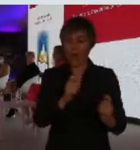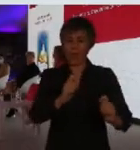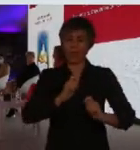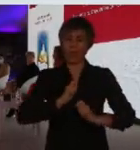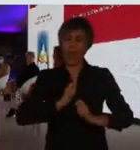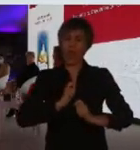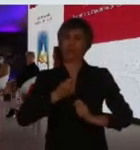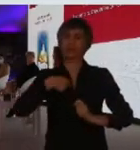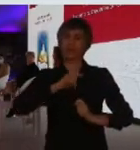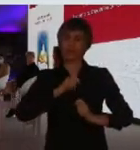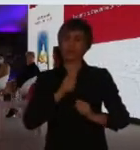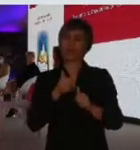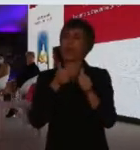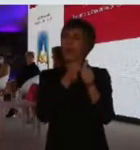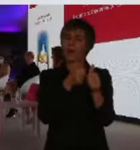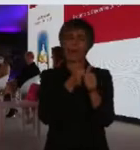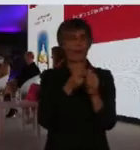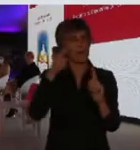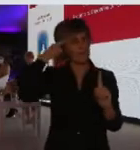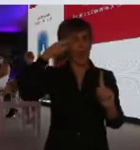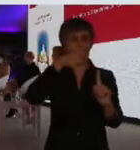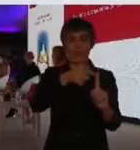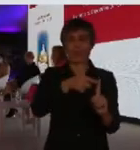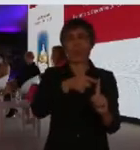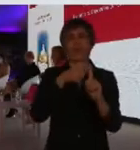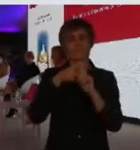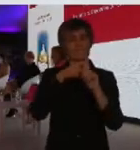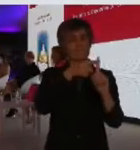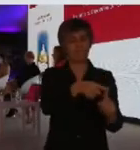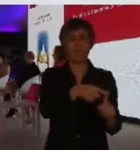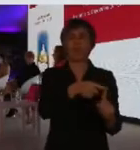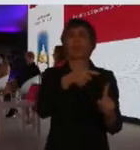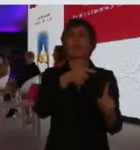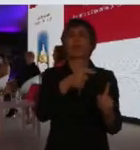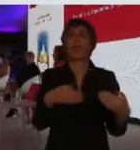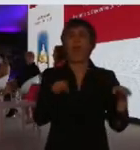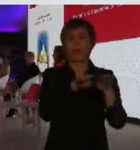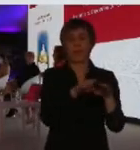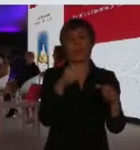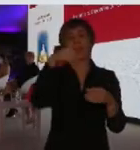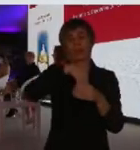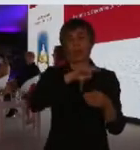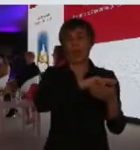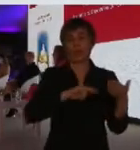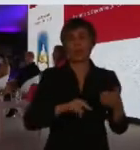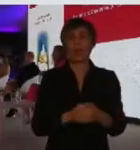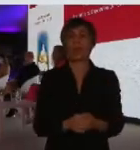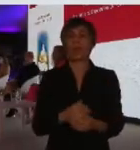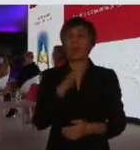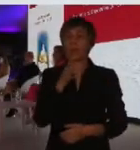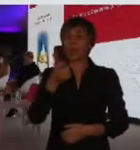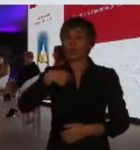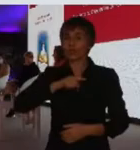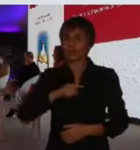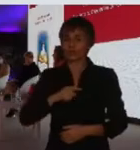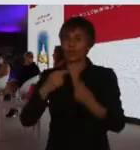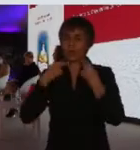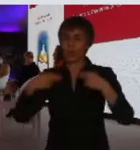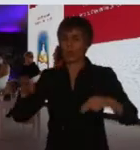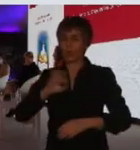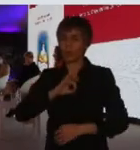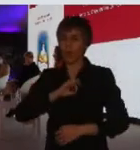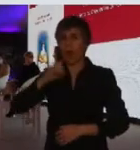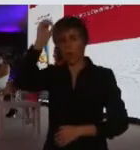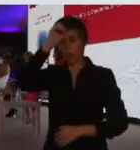na igualdade en Galicia. Porque para nós, na Deputación de Pontevedra, a igualdade é a prioridade.